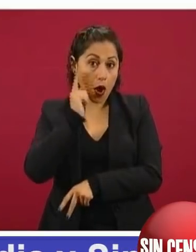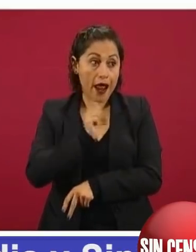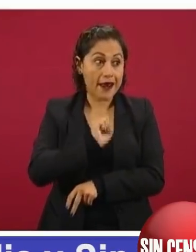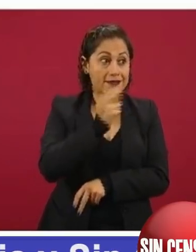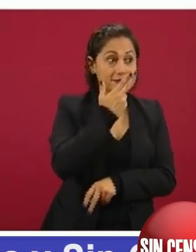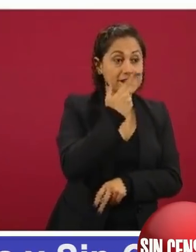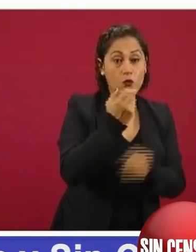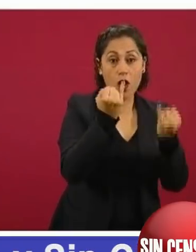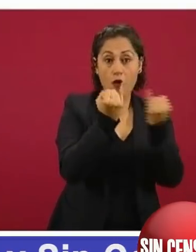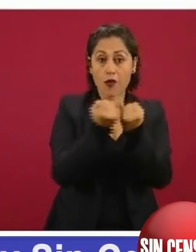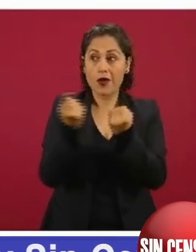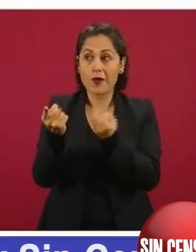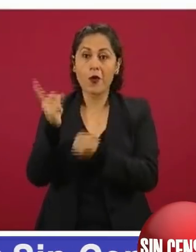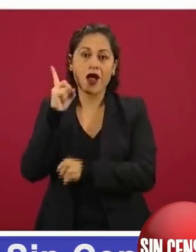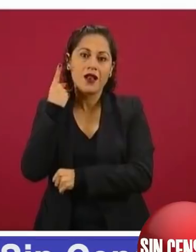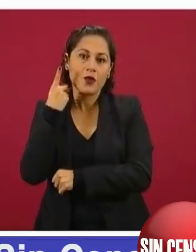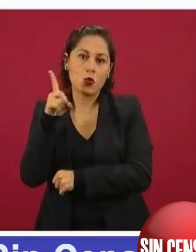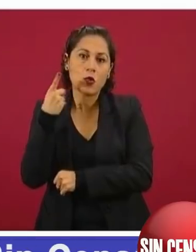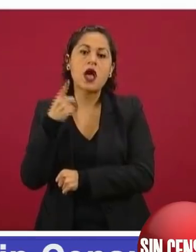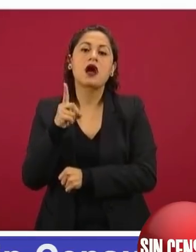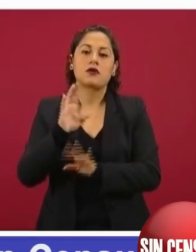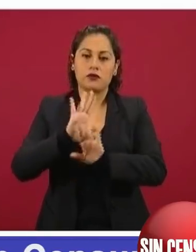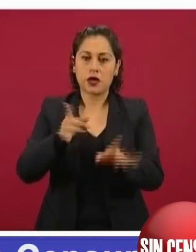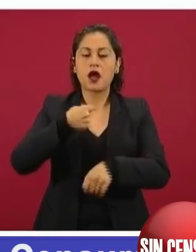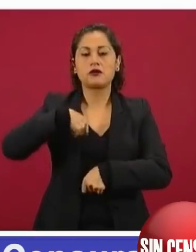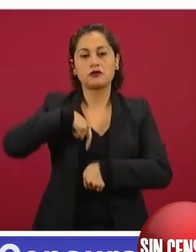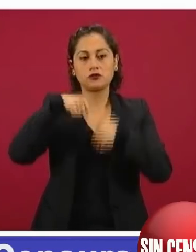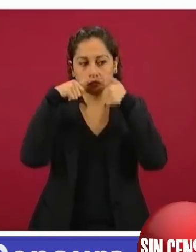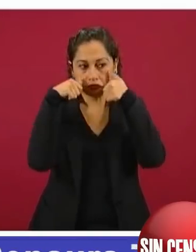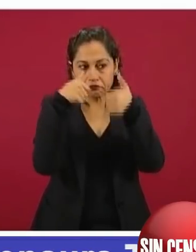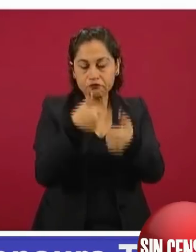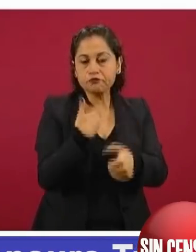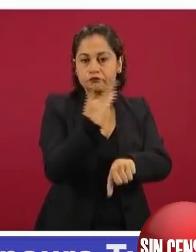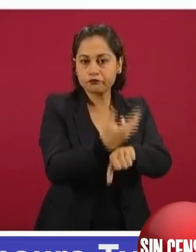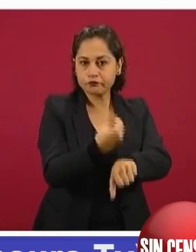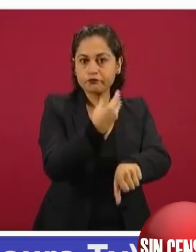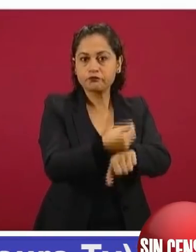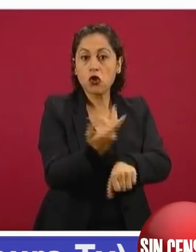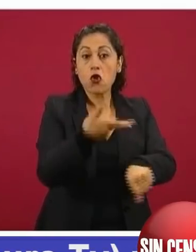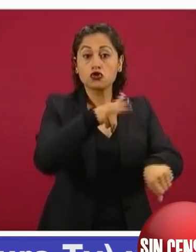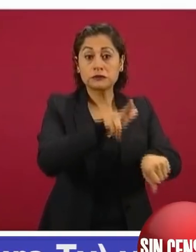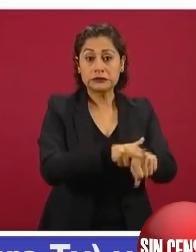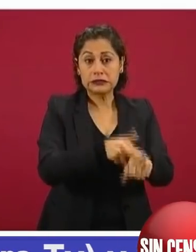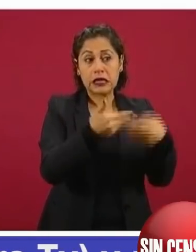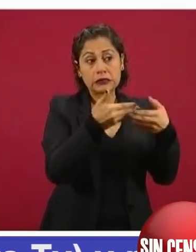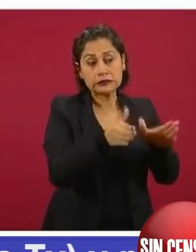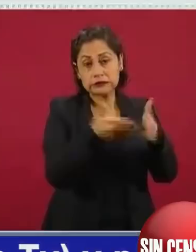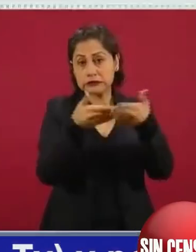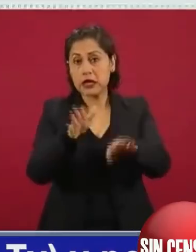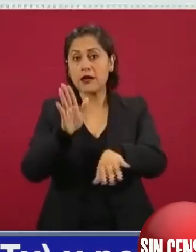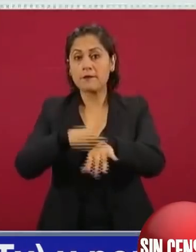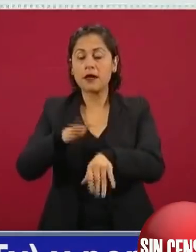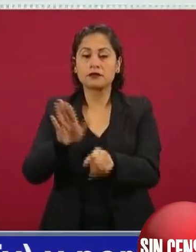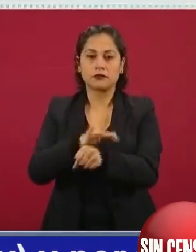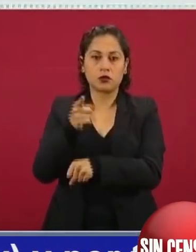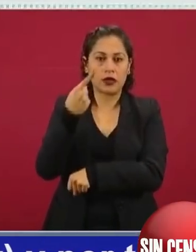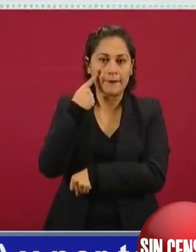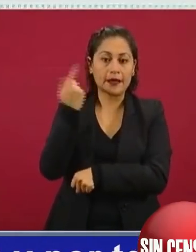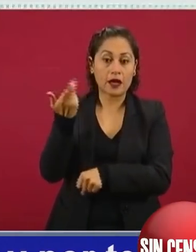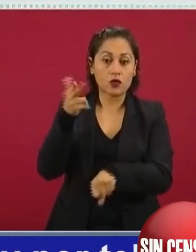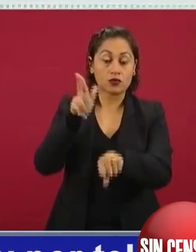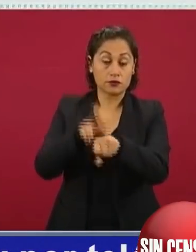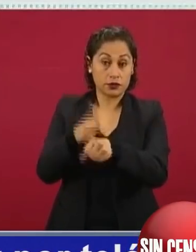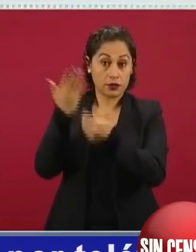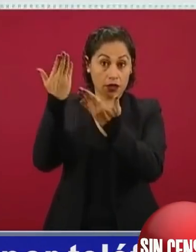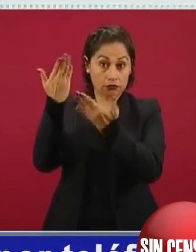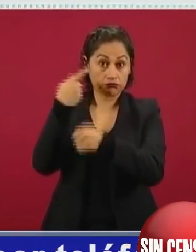empiece a reducirse. Hemos intervenido para ampliar la capacidad hospitalaria, porque todavía la capacidad hospitalaria está siendo